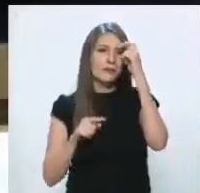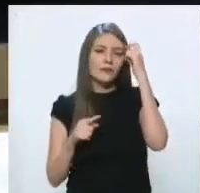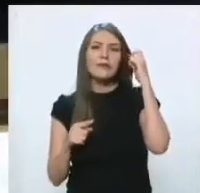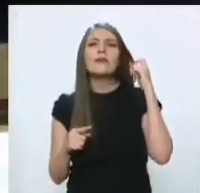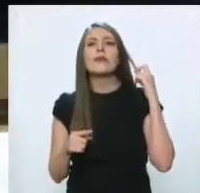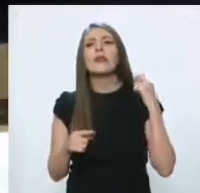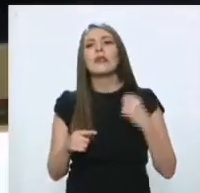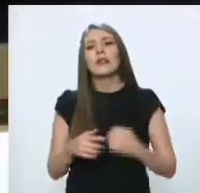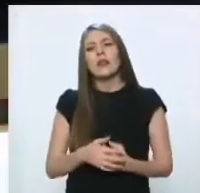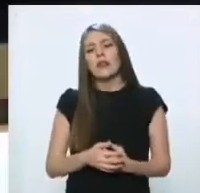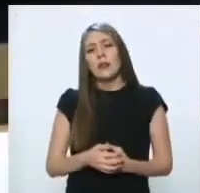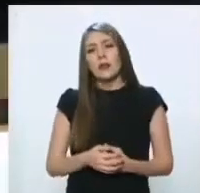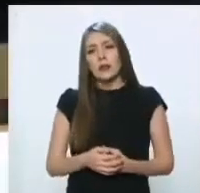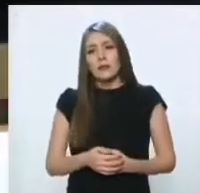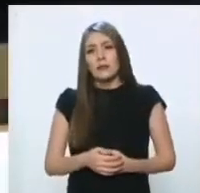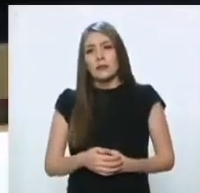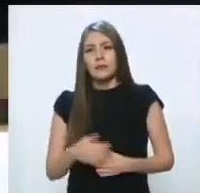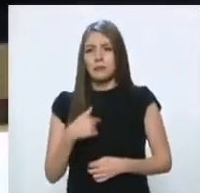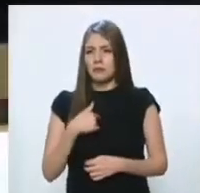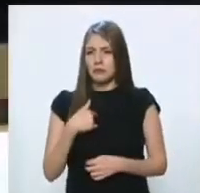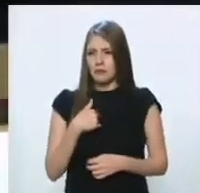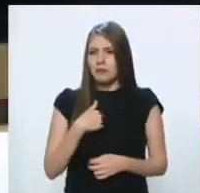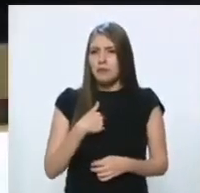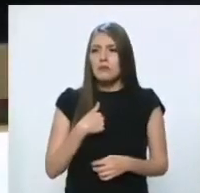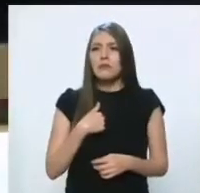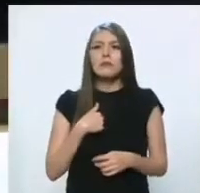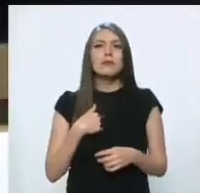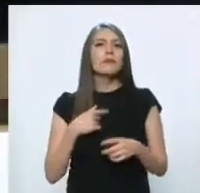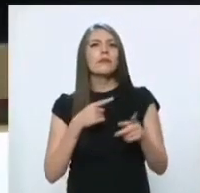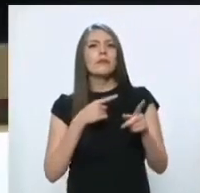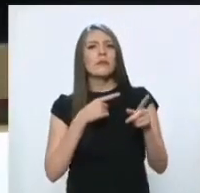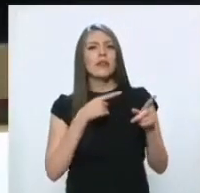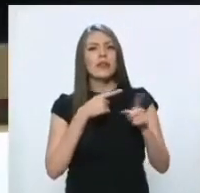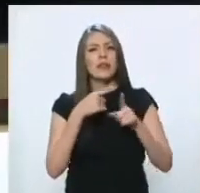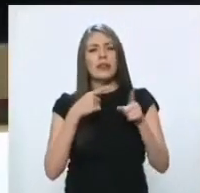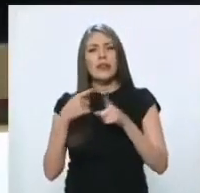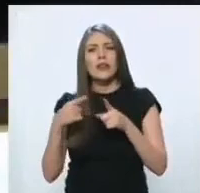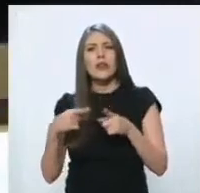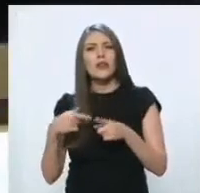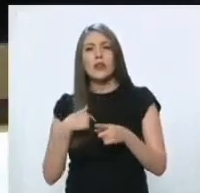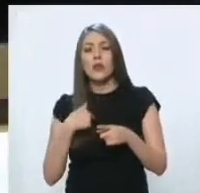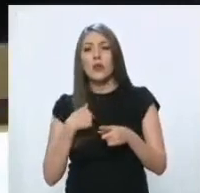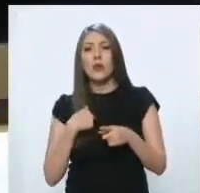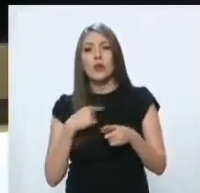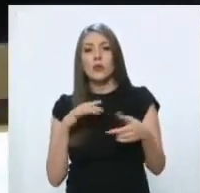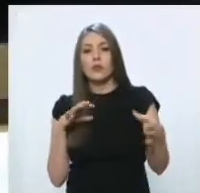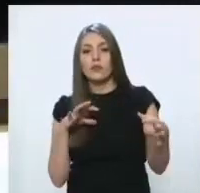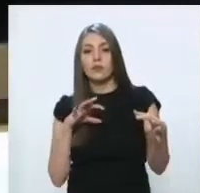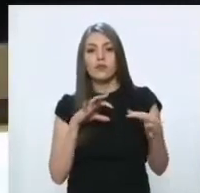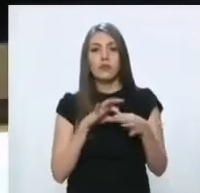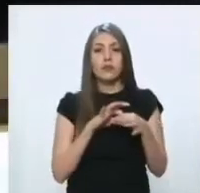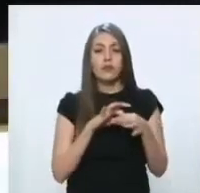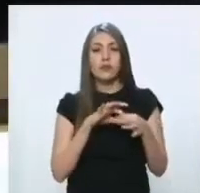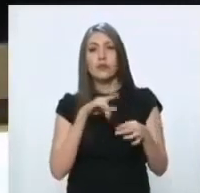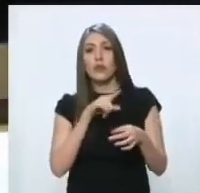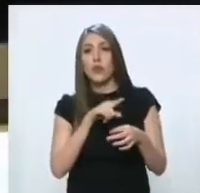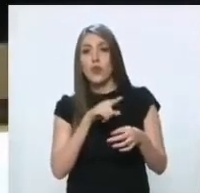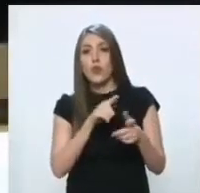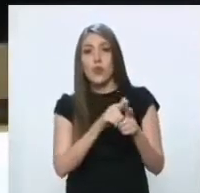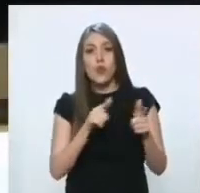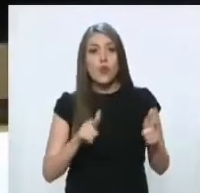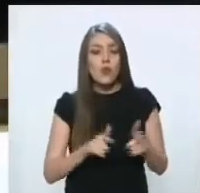Yo soy un crítico, vamos, yo no pertenezco a ningún partido, nunca he pertenecido ni al PRI ni al